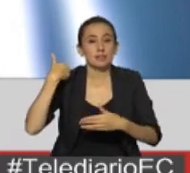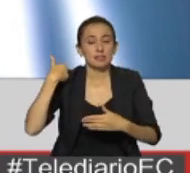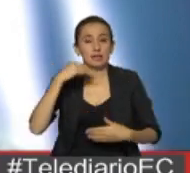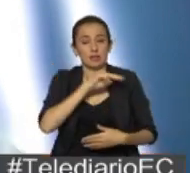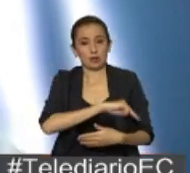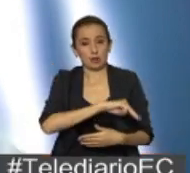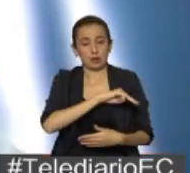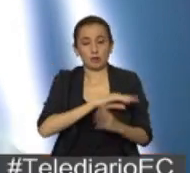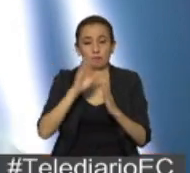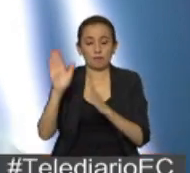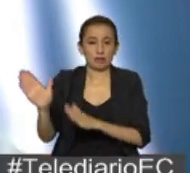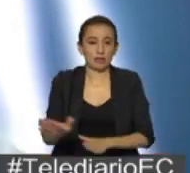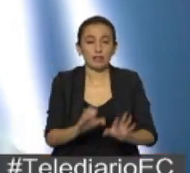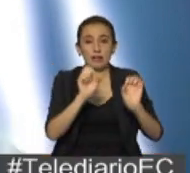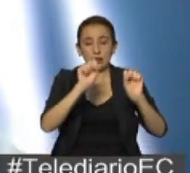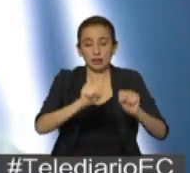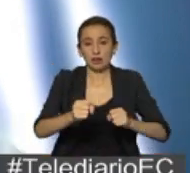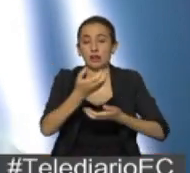y esa